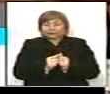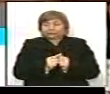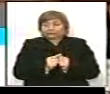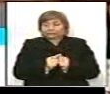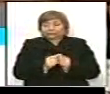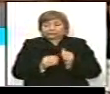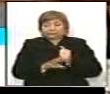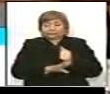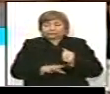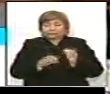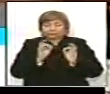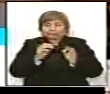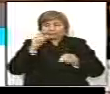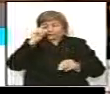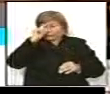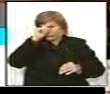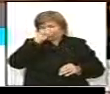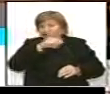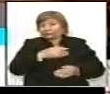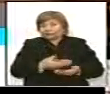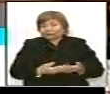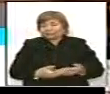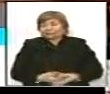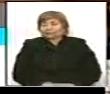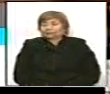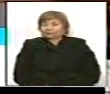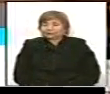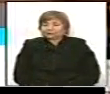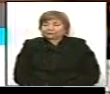bajo condiciones más difíciles.